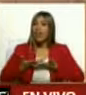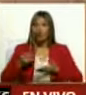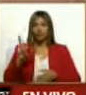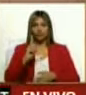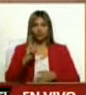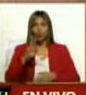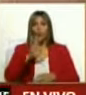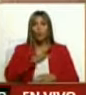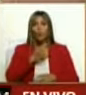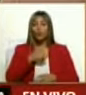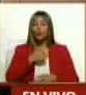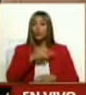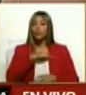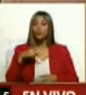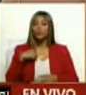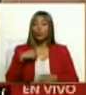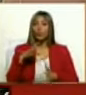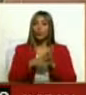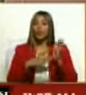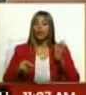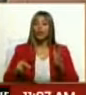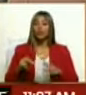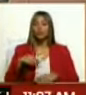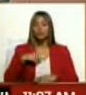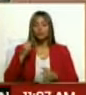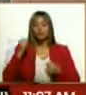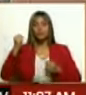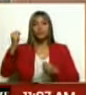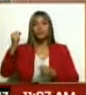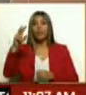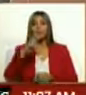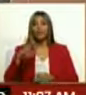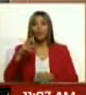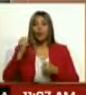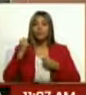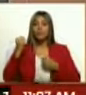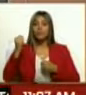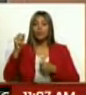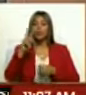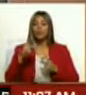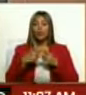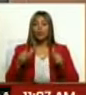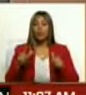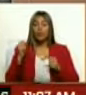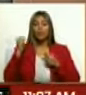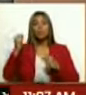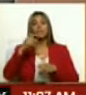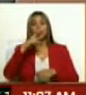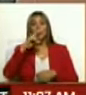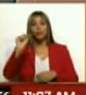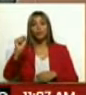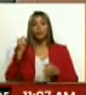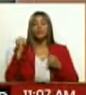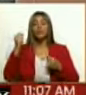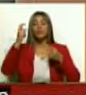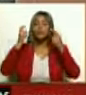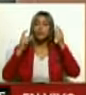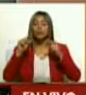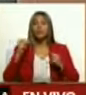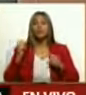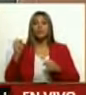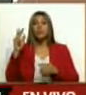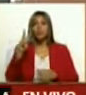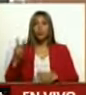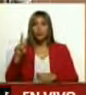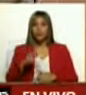nos pertenece por derecho. Viva la patria libre, viva nuestro presidente Nicolás Maduro, viva Chávez y viva Venezuela.